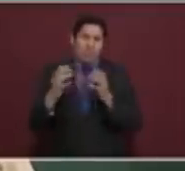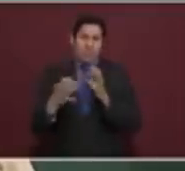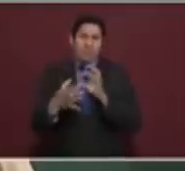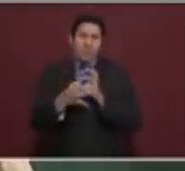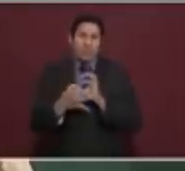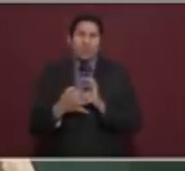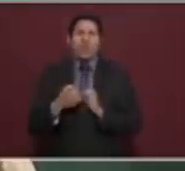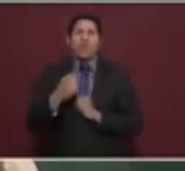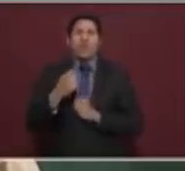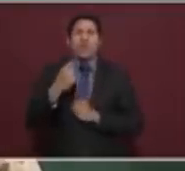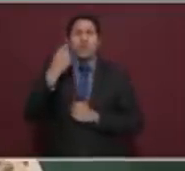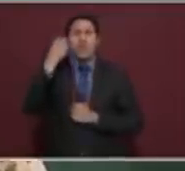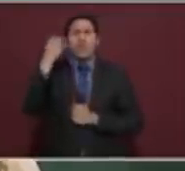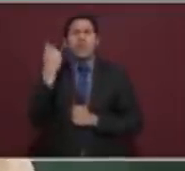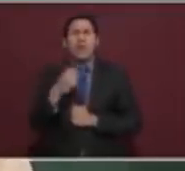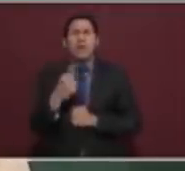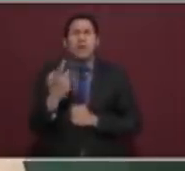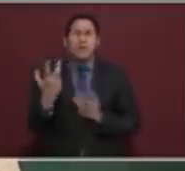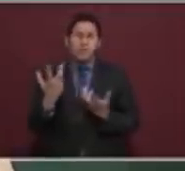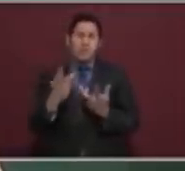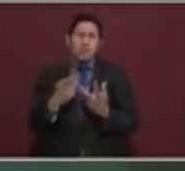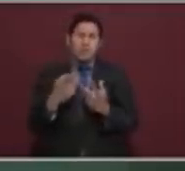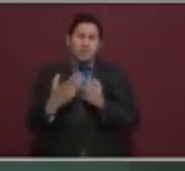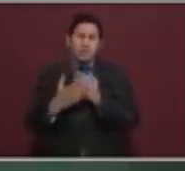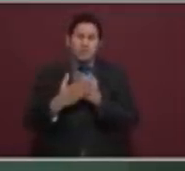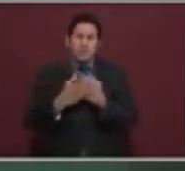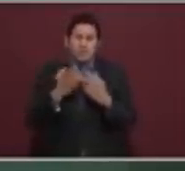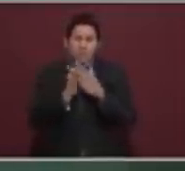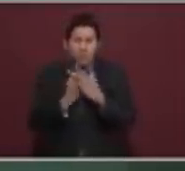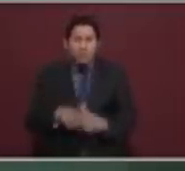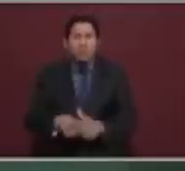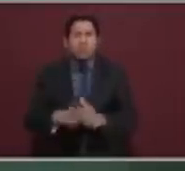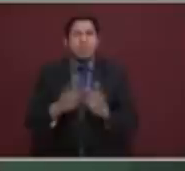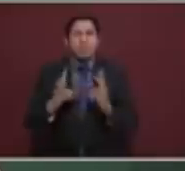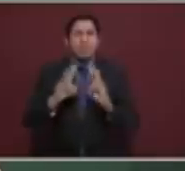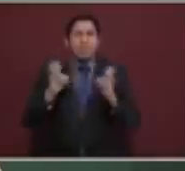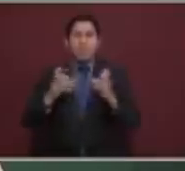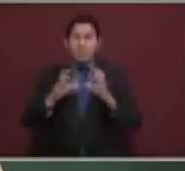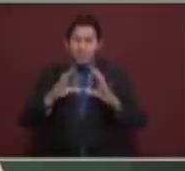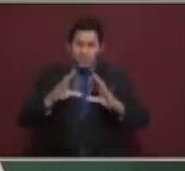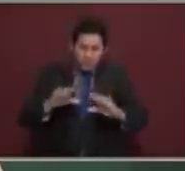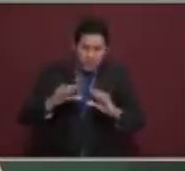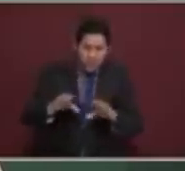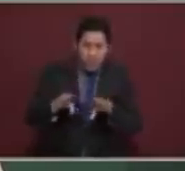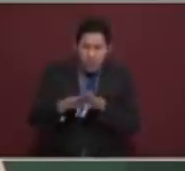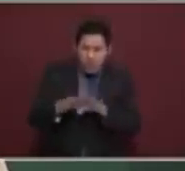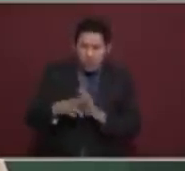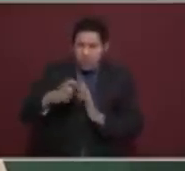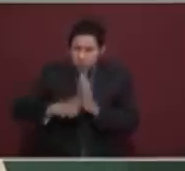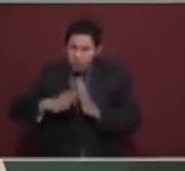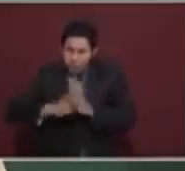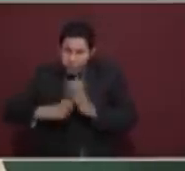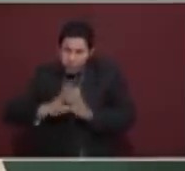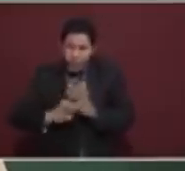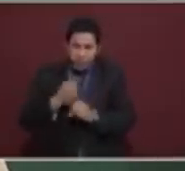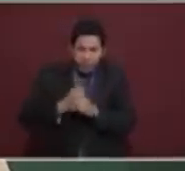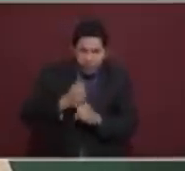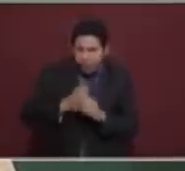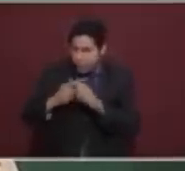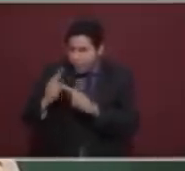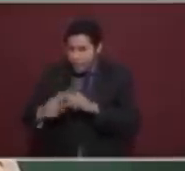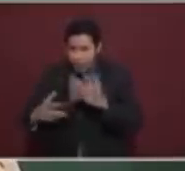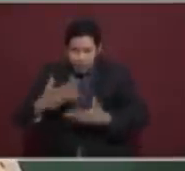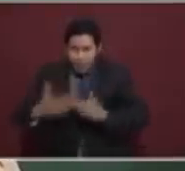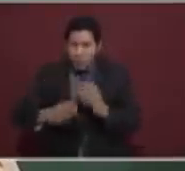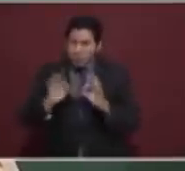para poder e iniciar el proceso de capacitación de adiestramiento que nos llevará